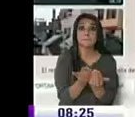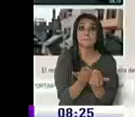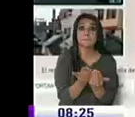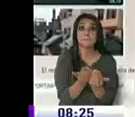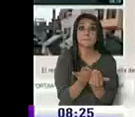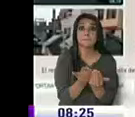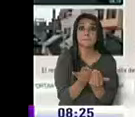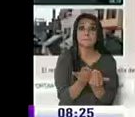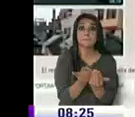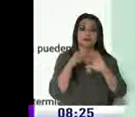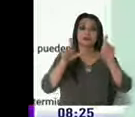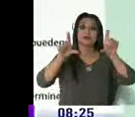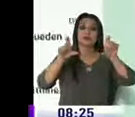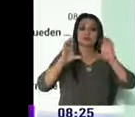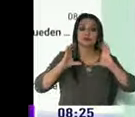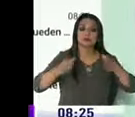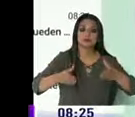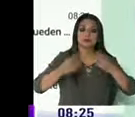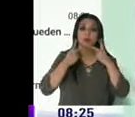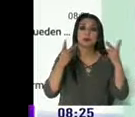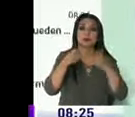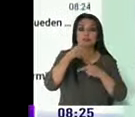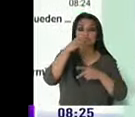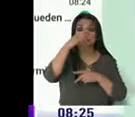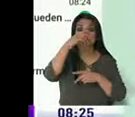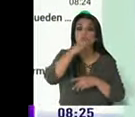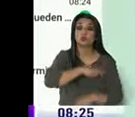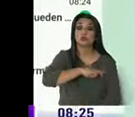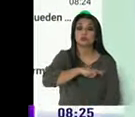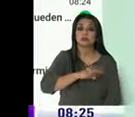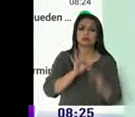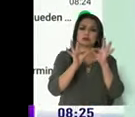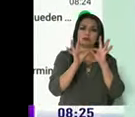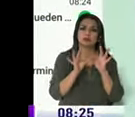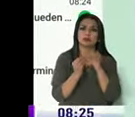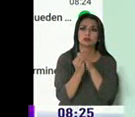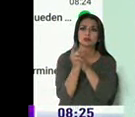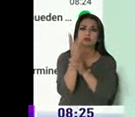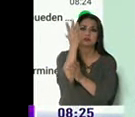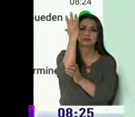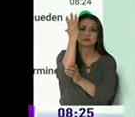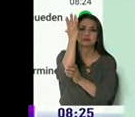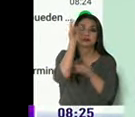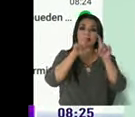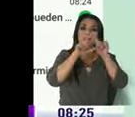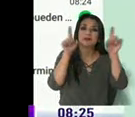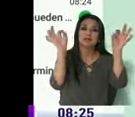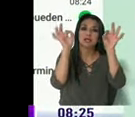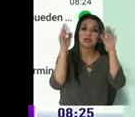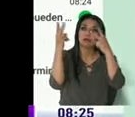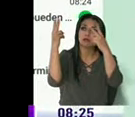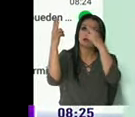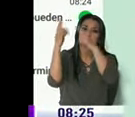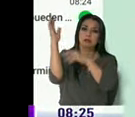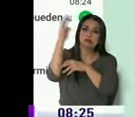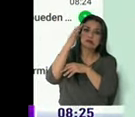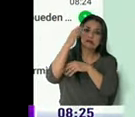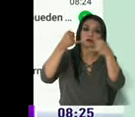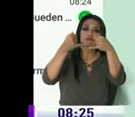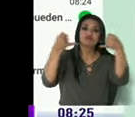3 meses que no arreglan. O sea, encima más hay baches también, ¿eh? Basura y baches. Ahí estamos viendo.